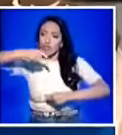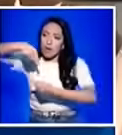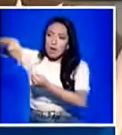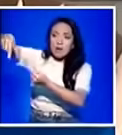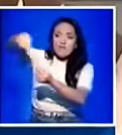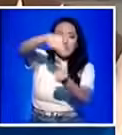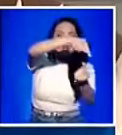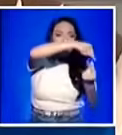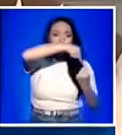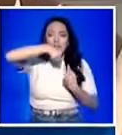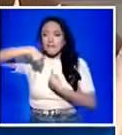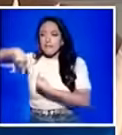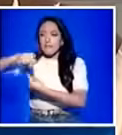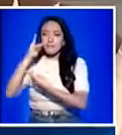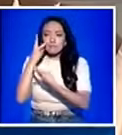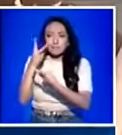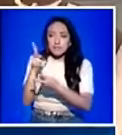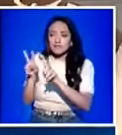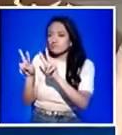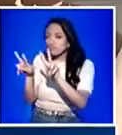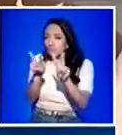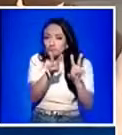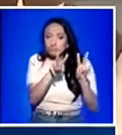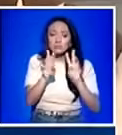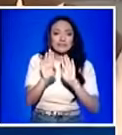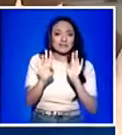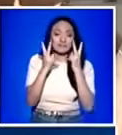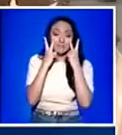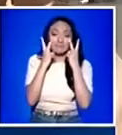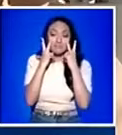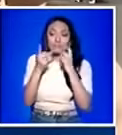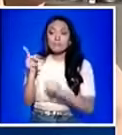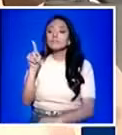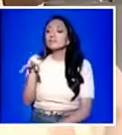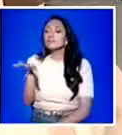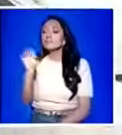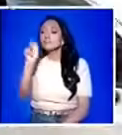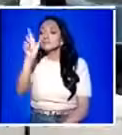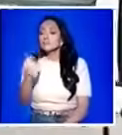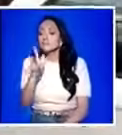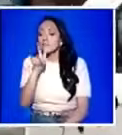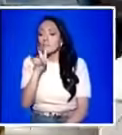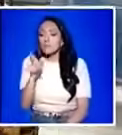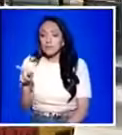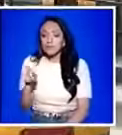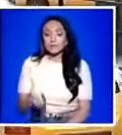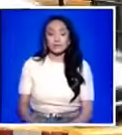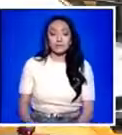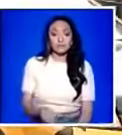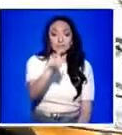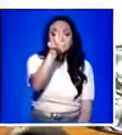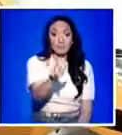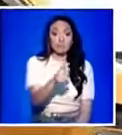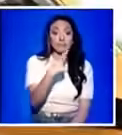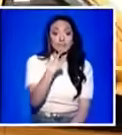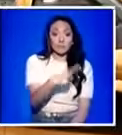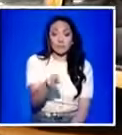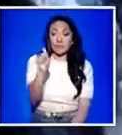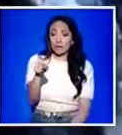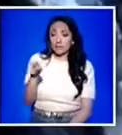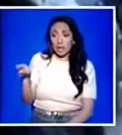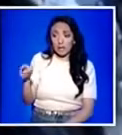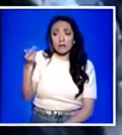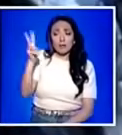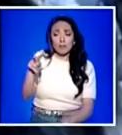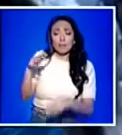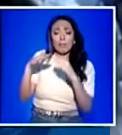circunvalen por el sector, realicen el patrullaje, identificando a este tipo de personas. Los afectados advierten que incluso existen